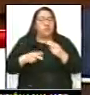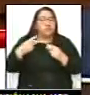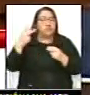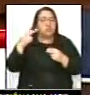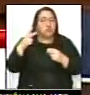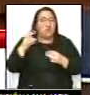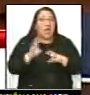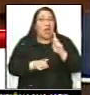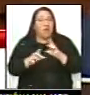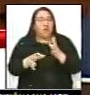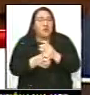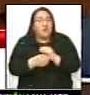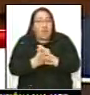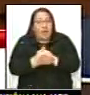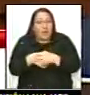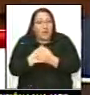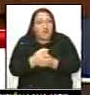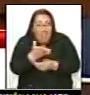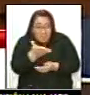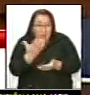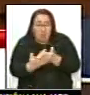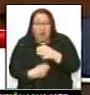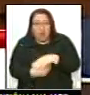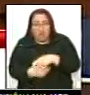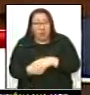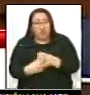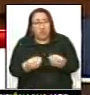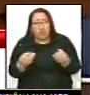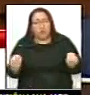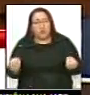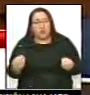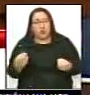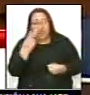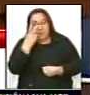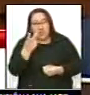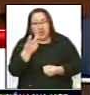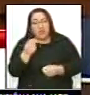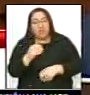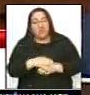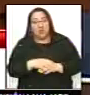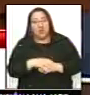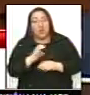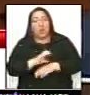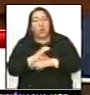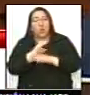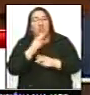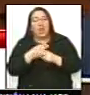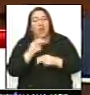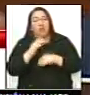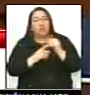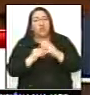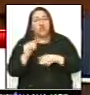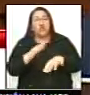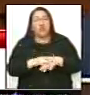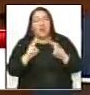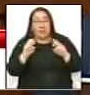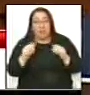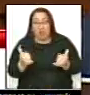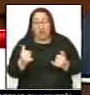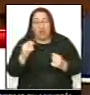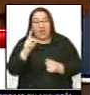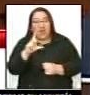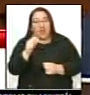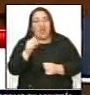y conseguir ventajas. Ahí está la corrupción. Basta ver el tema del Club de la Construcción. El tema Lavallato que estamos viendo está